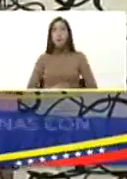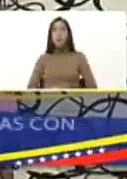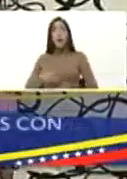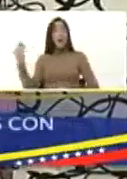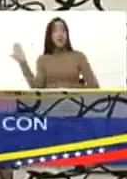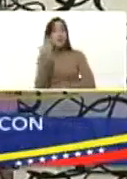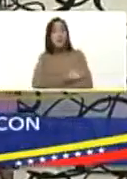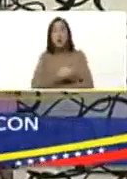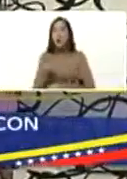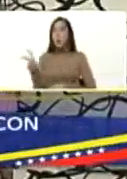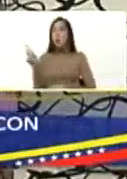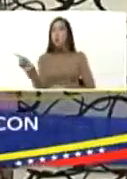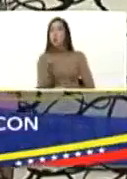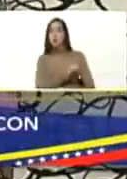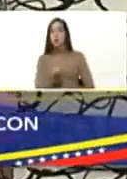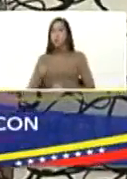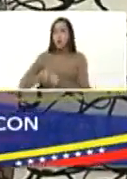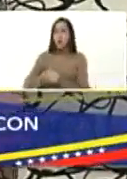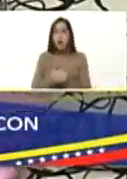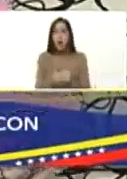estaba bloqueada, no estaba perseguida.